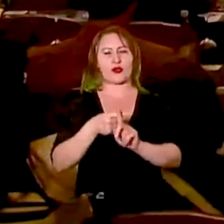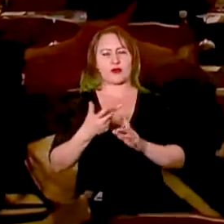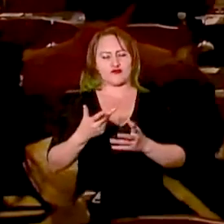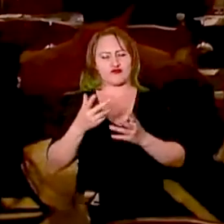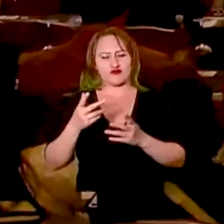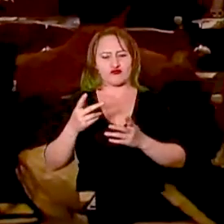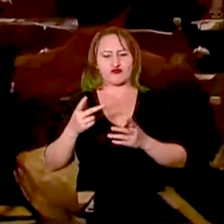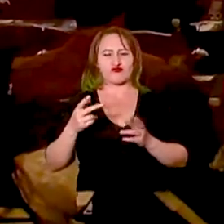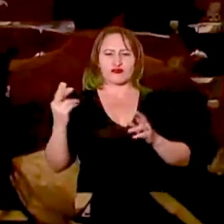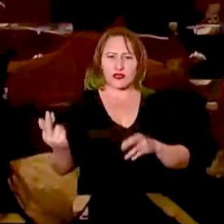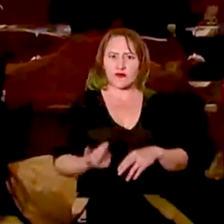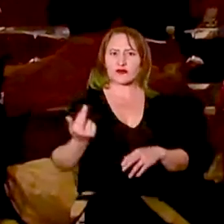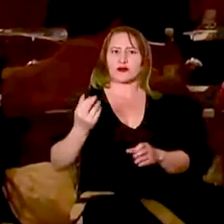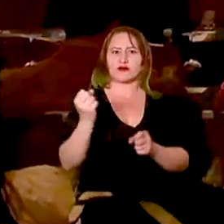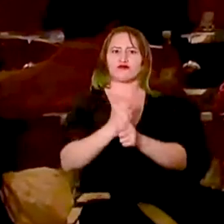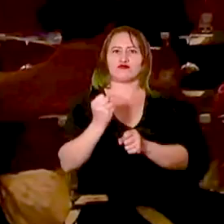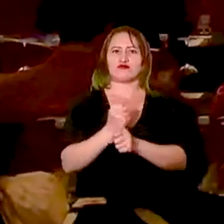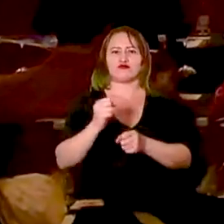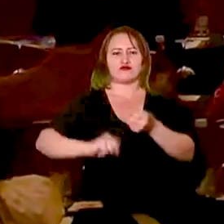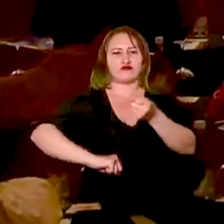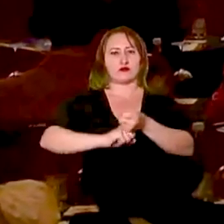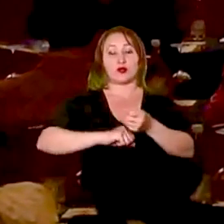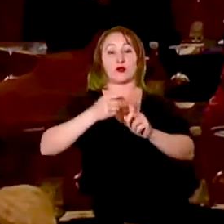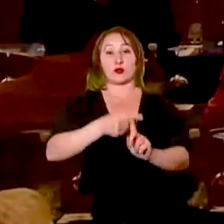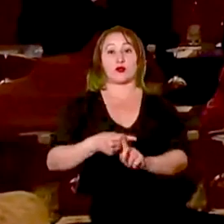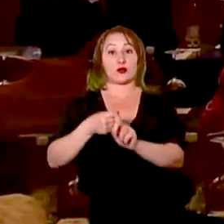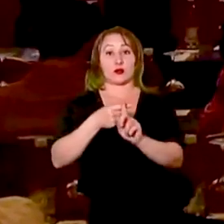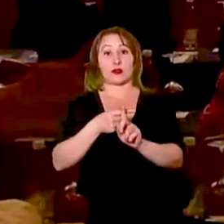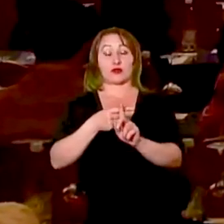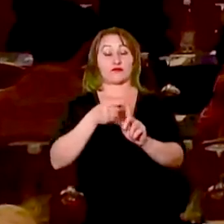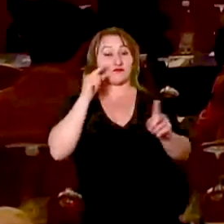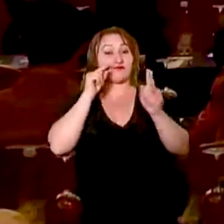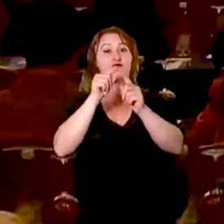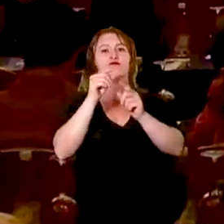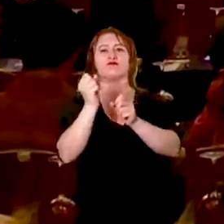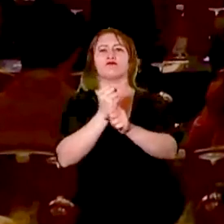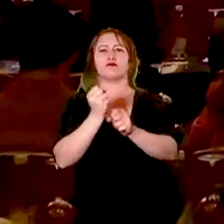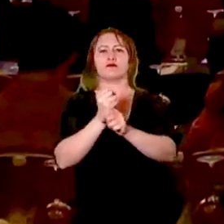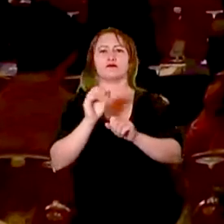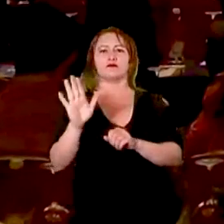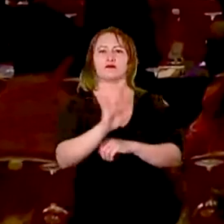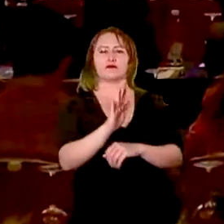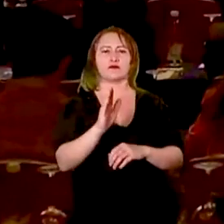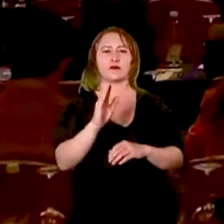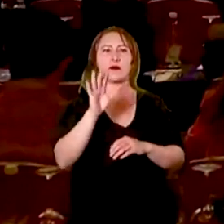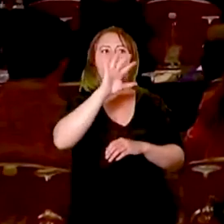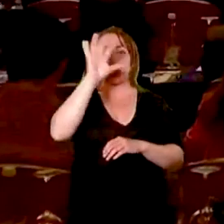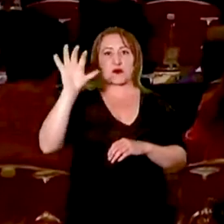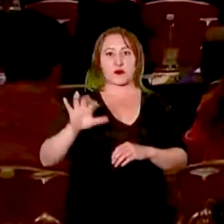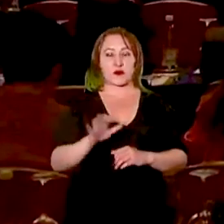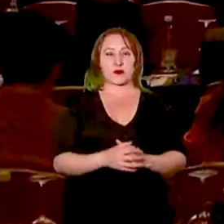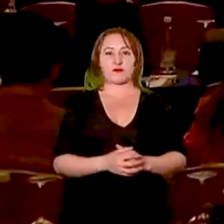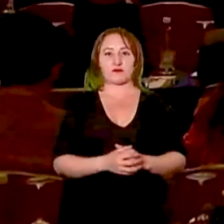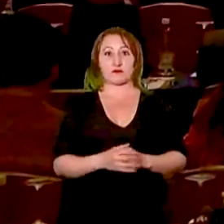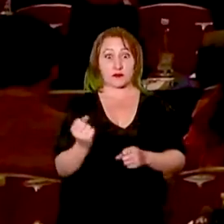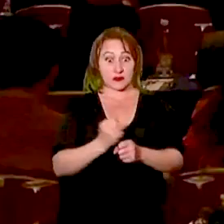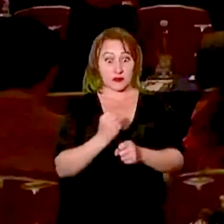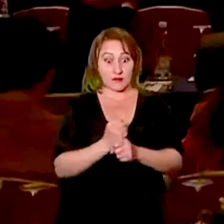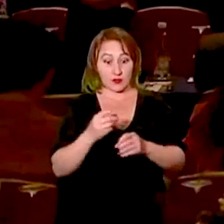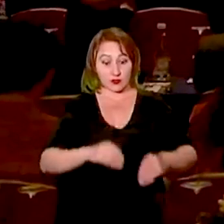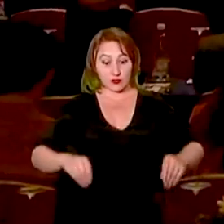el funcionamiento de nuestras procuradurías para estar directamente con ellos trabajando en regiones. El trabajo en